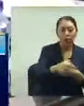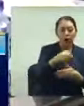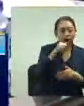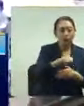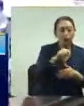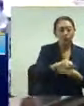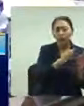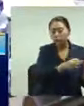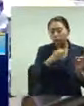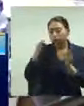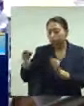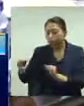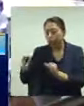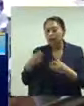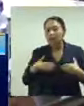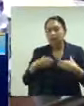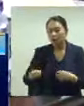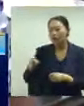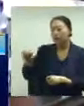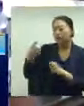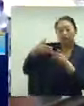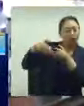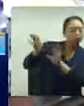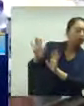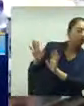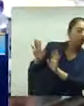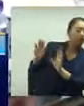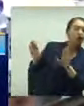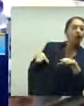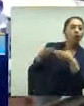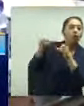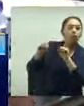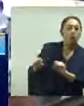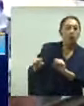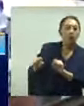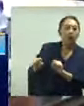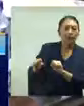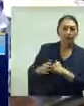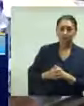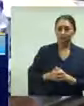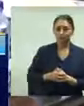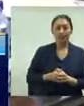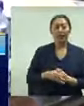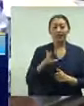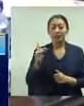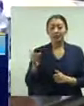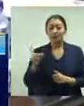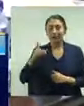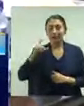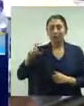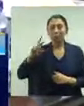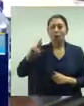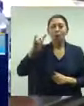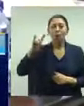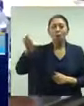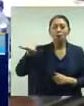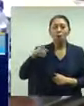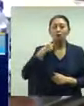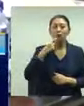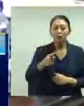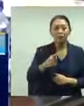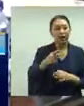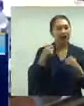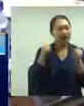que resuelva como pueda. Y como pueda, como explicaba el diputado Cruz, es muy difícil porque ya de por sí están al límite